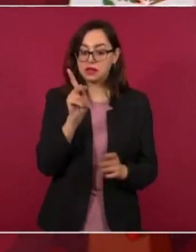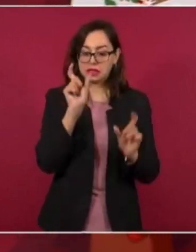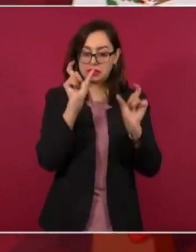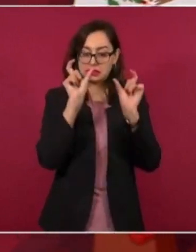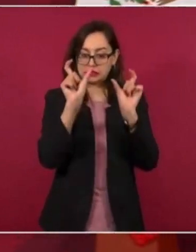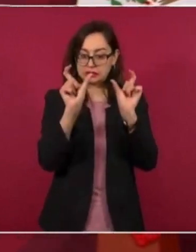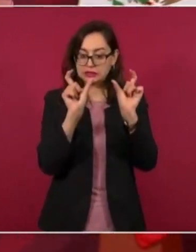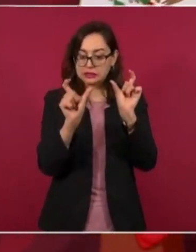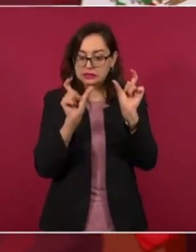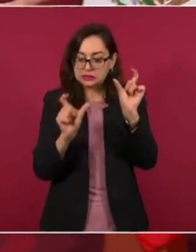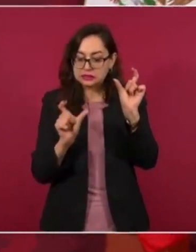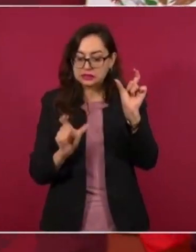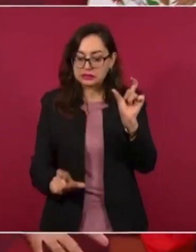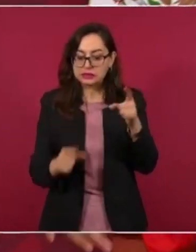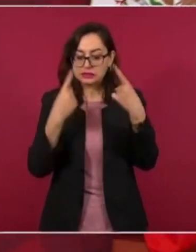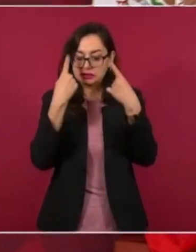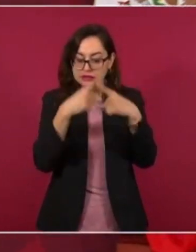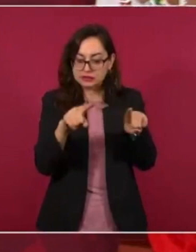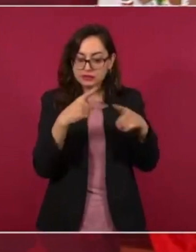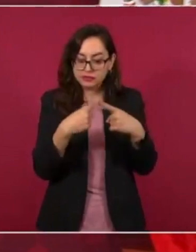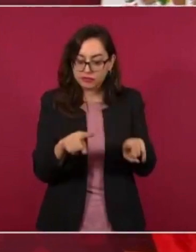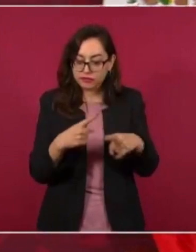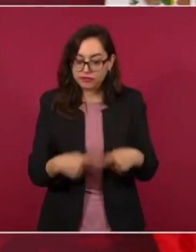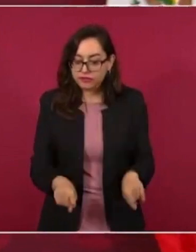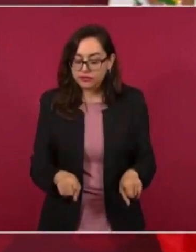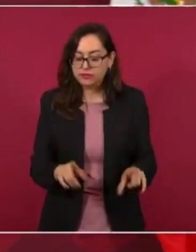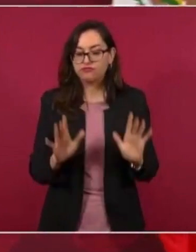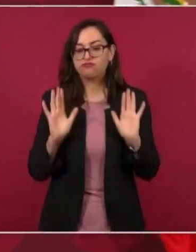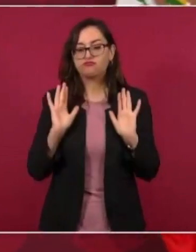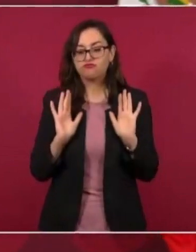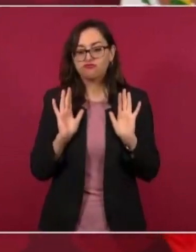lo del delito de lavado de dinero,